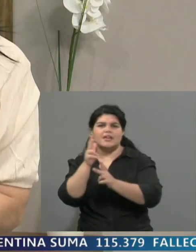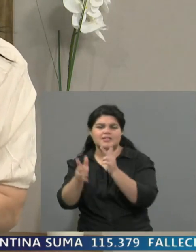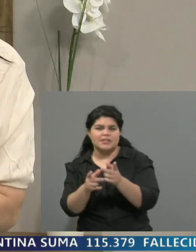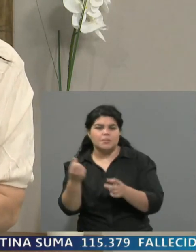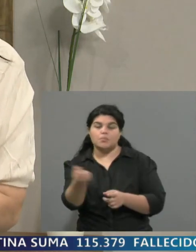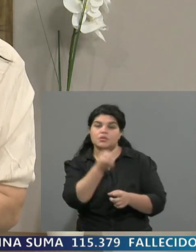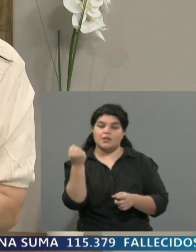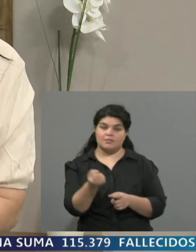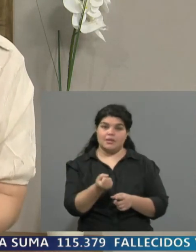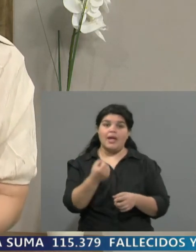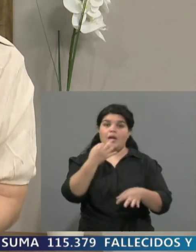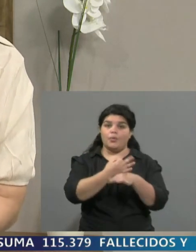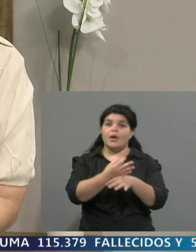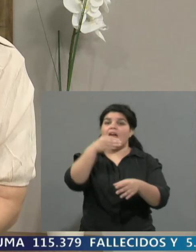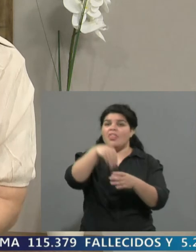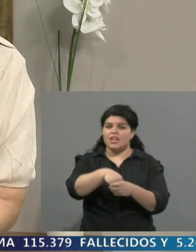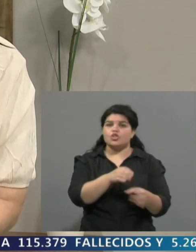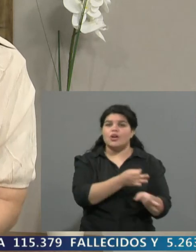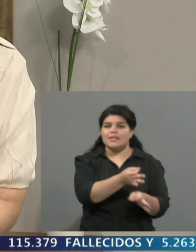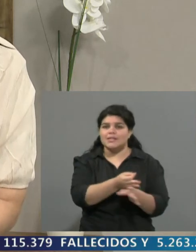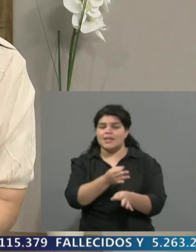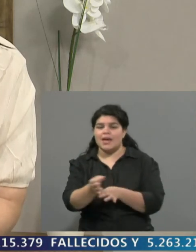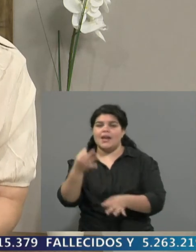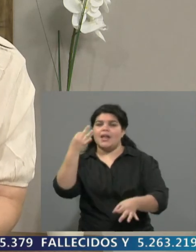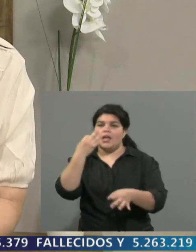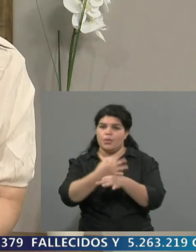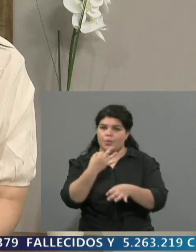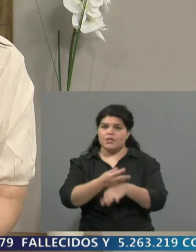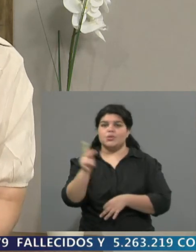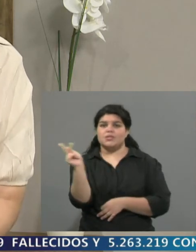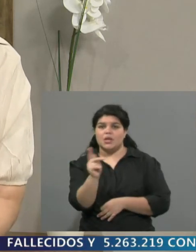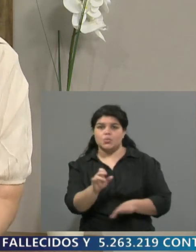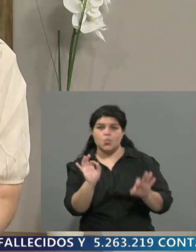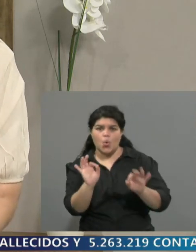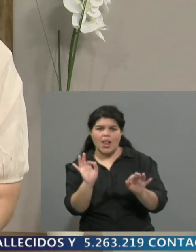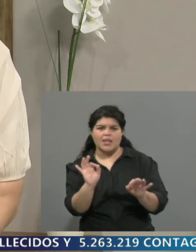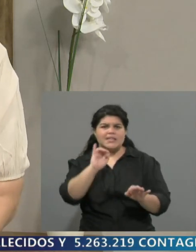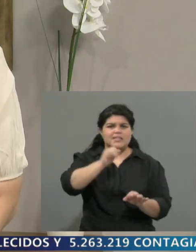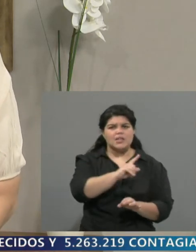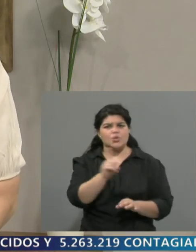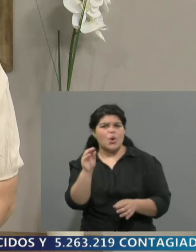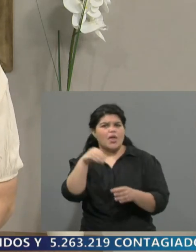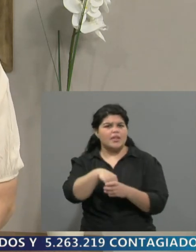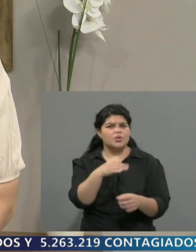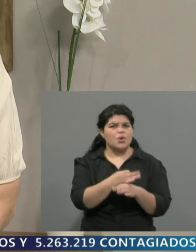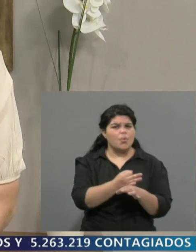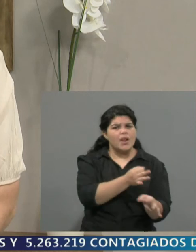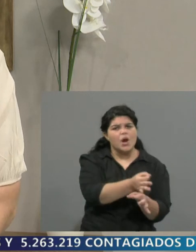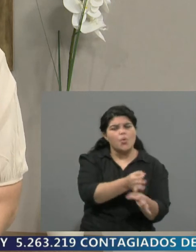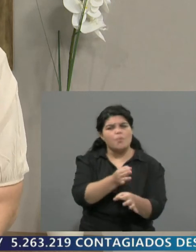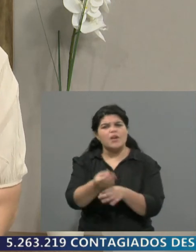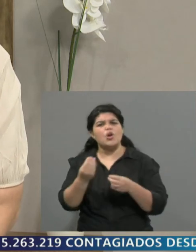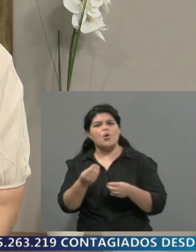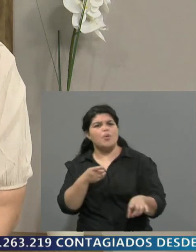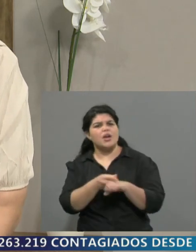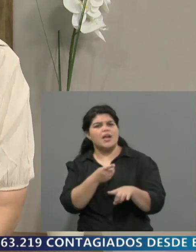la educación sexual integral para que nosotros también como papás, como mamás, sepamos si se está cumpliendo o no, si nosotros queremos ser parte de esto